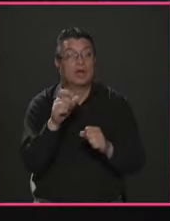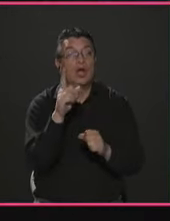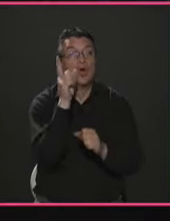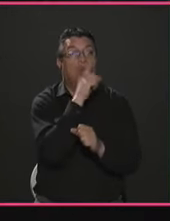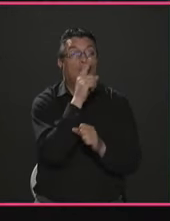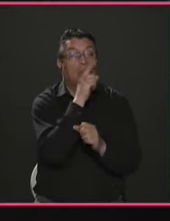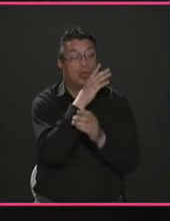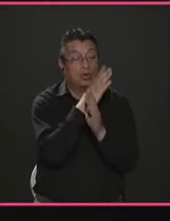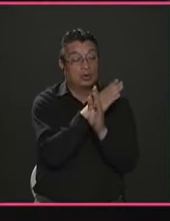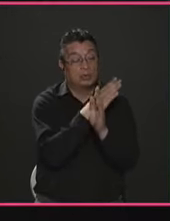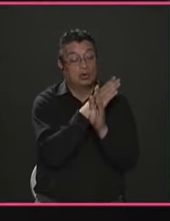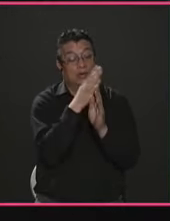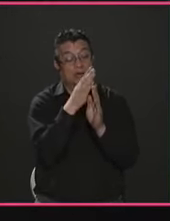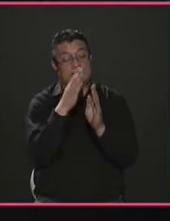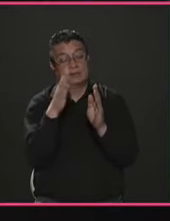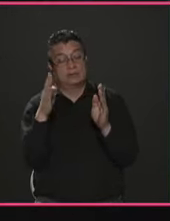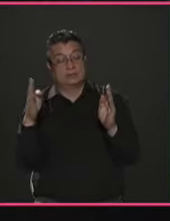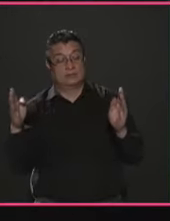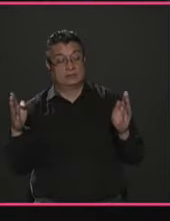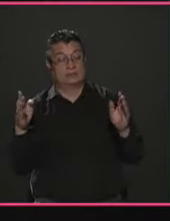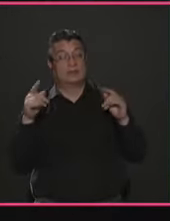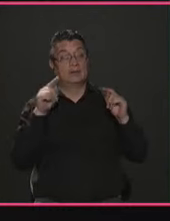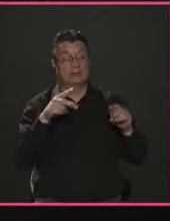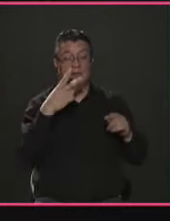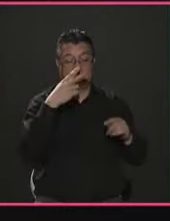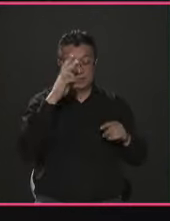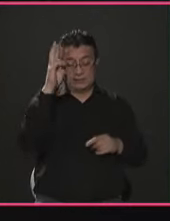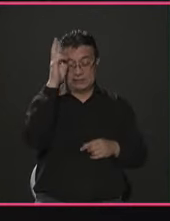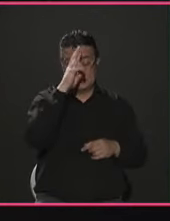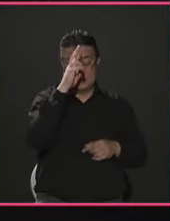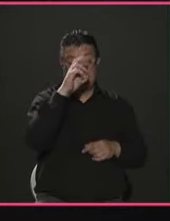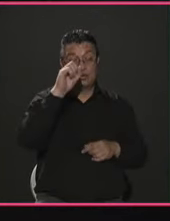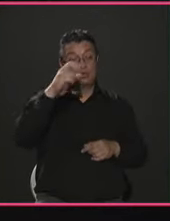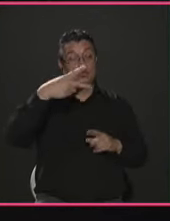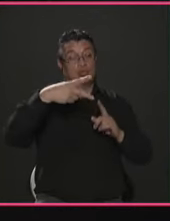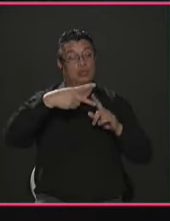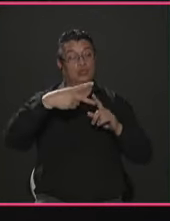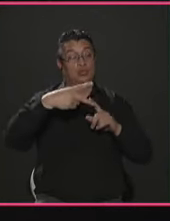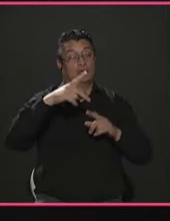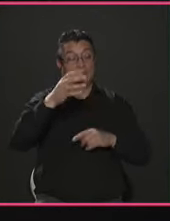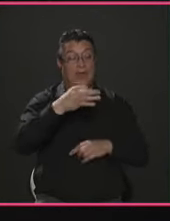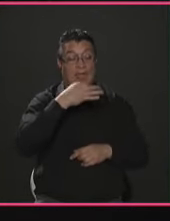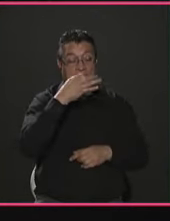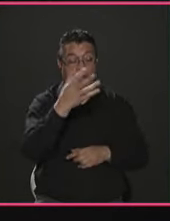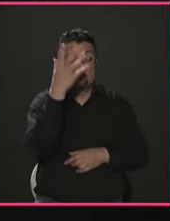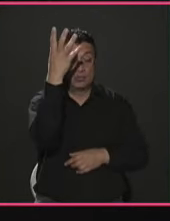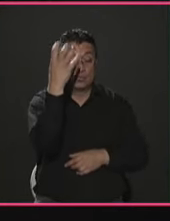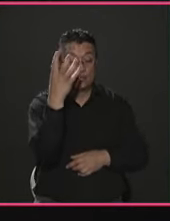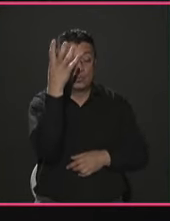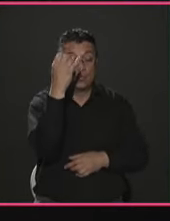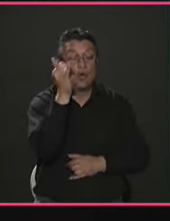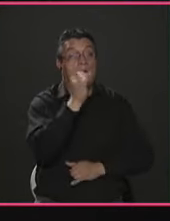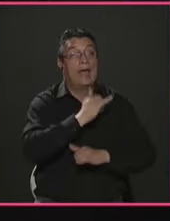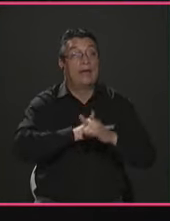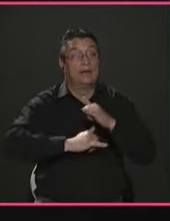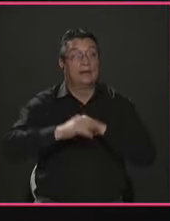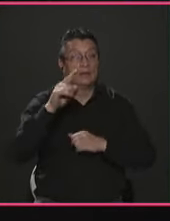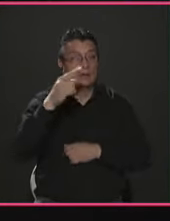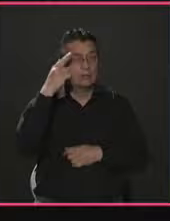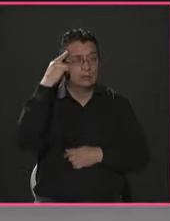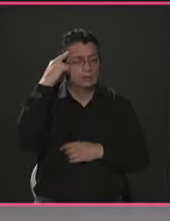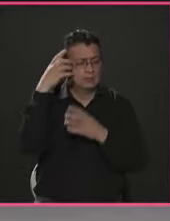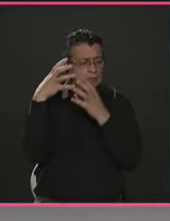último que está pasando hacia atrás pero fíjense algo raro si ustedes se fijan en la segunda línea dice que se descargó internet piensa en la cabeza